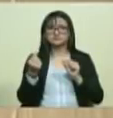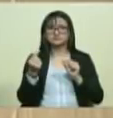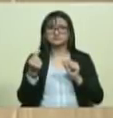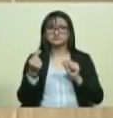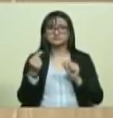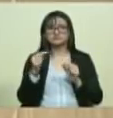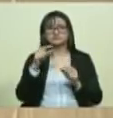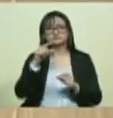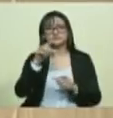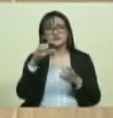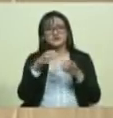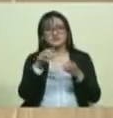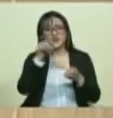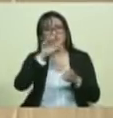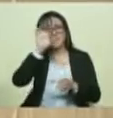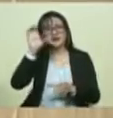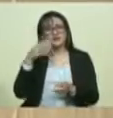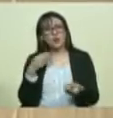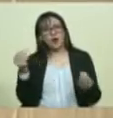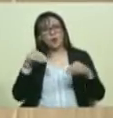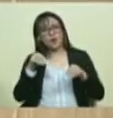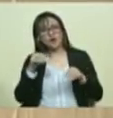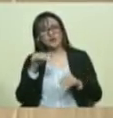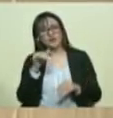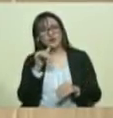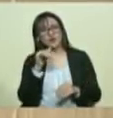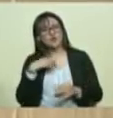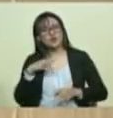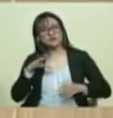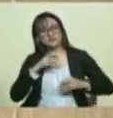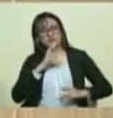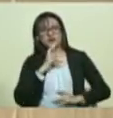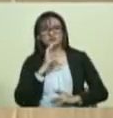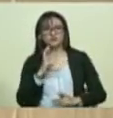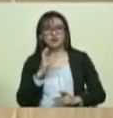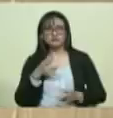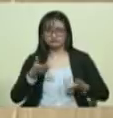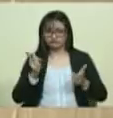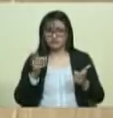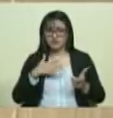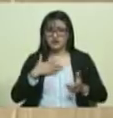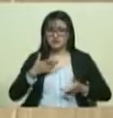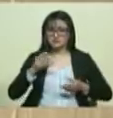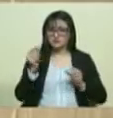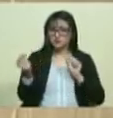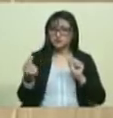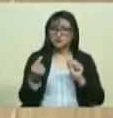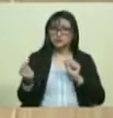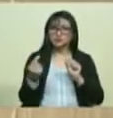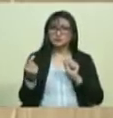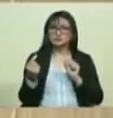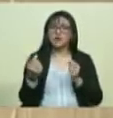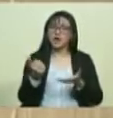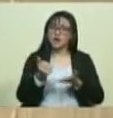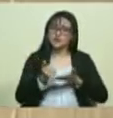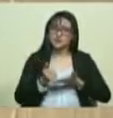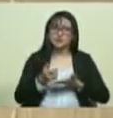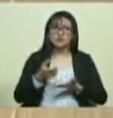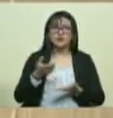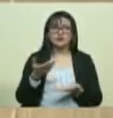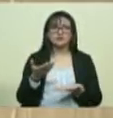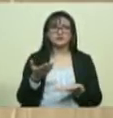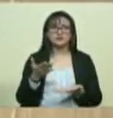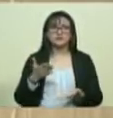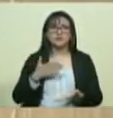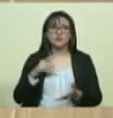que usted acaba de mencionar que han anunciado no reconoce el resultado para abrir la vía a una ayuda humanitaria para